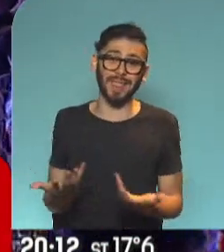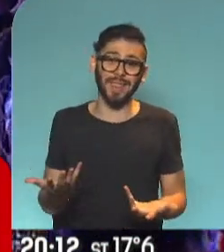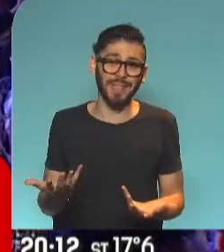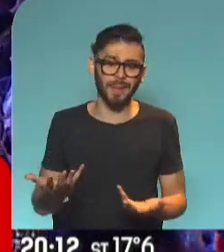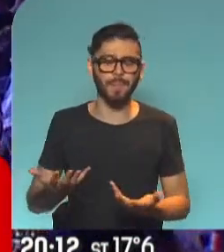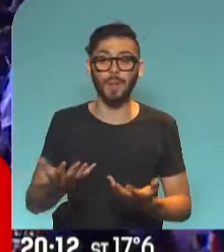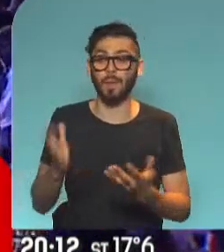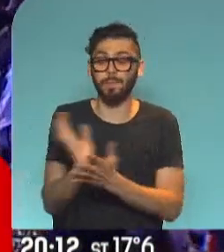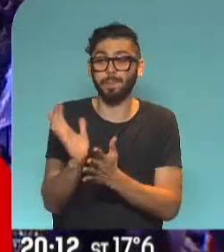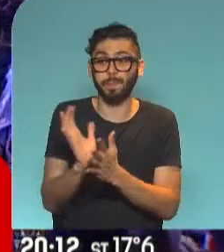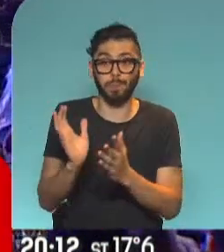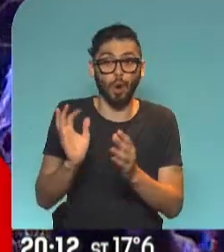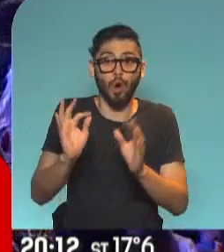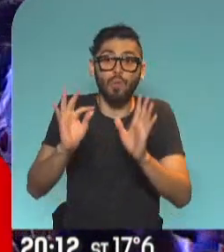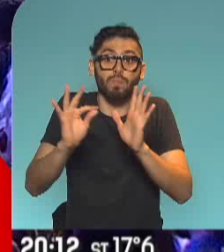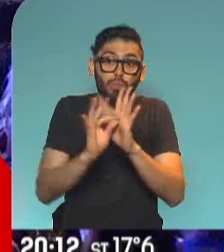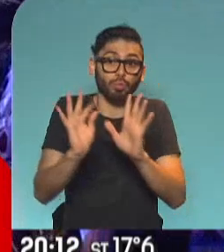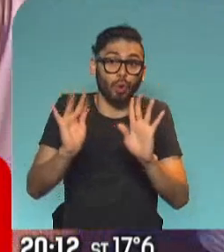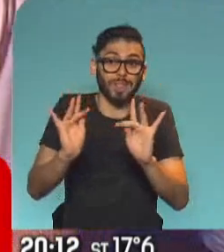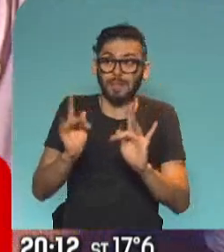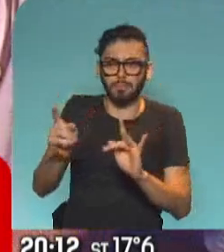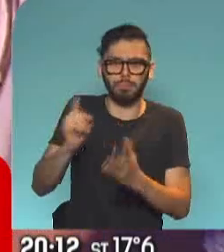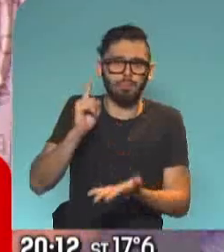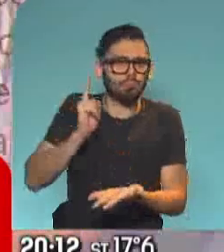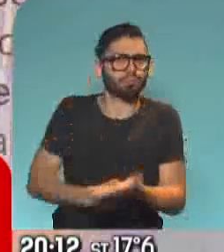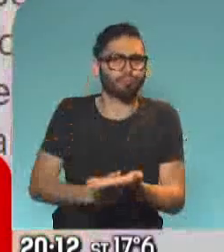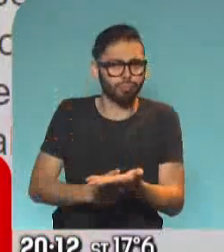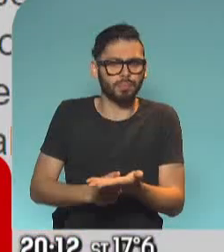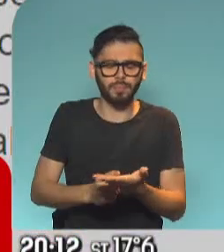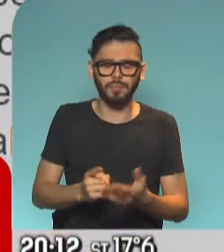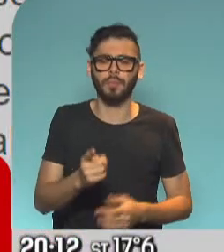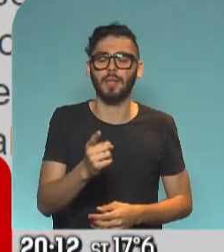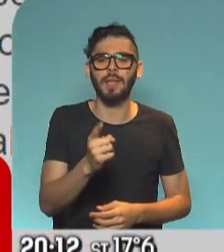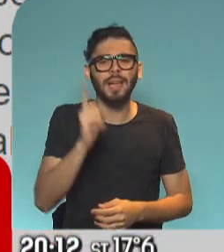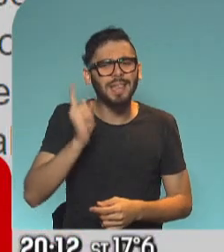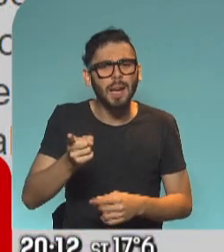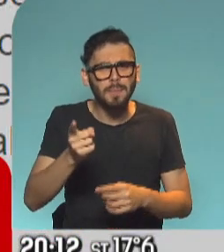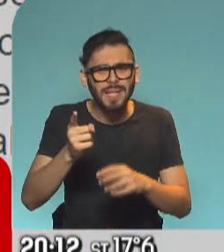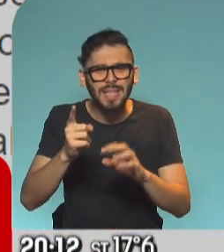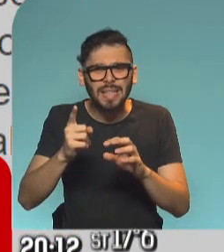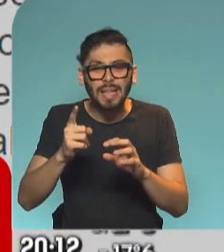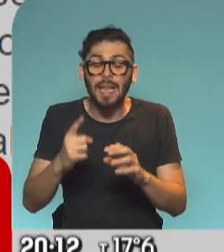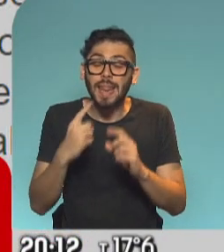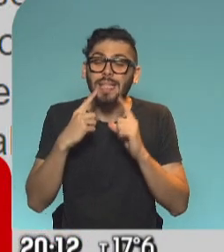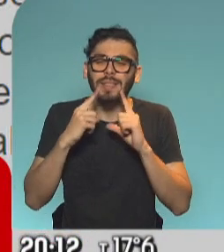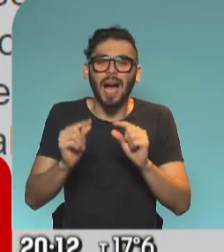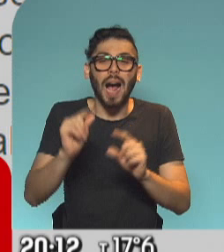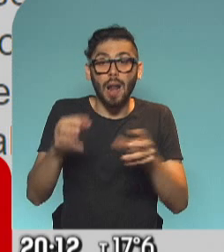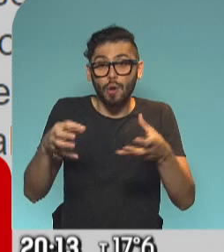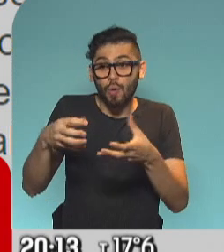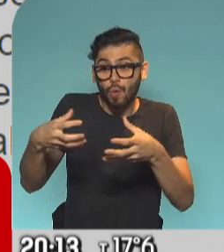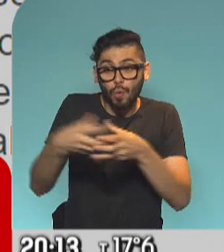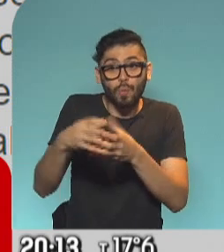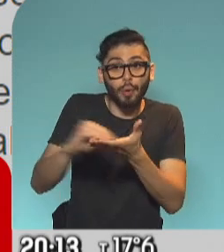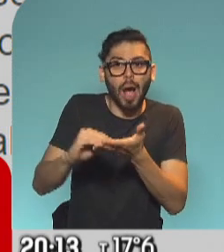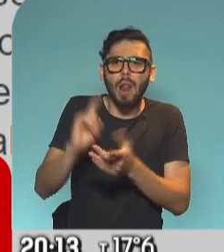ítem controvertido hoy en día, ¿no? Sí, por eso te marcaba que también hay un cierto cuestionamiento al gabinete, porque ella dice, bueno, hay alguno,